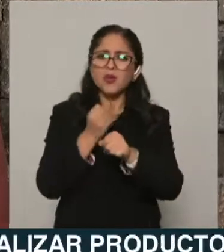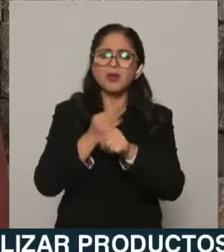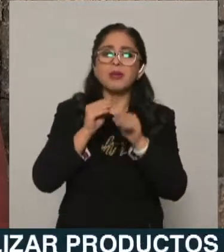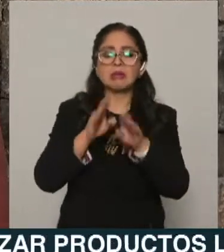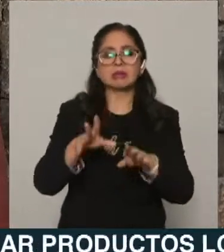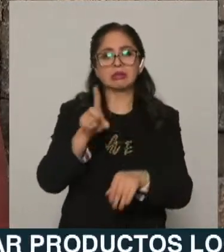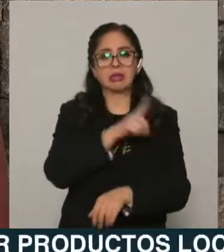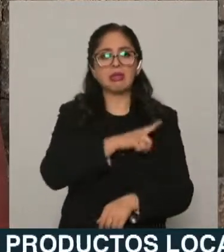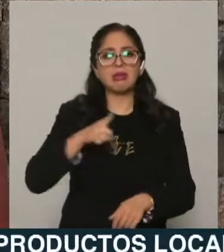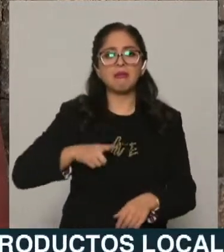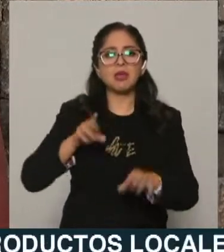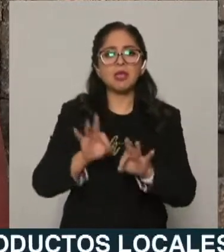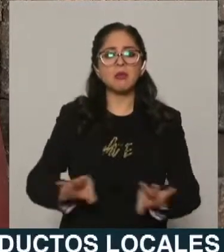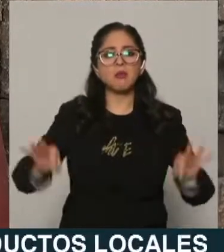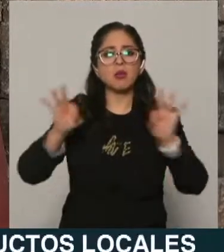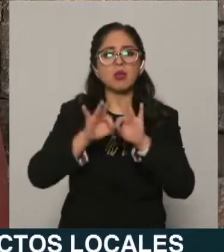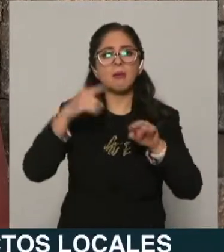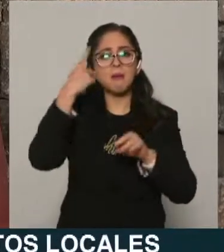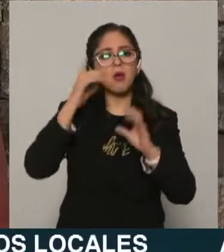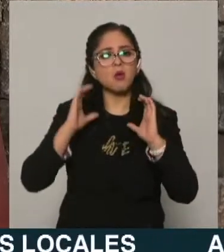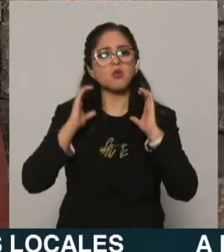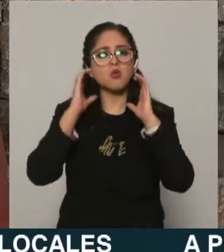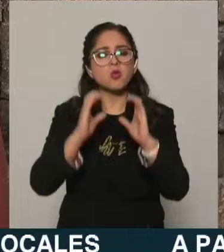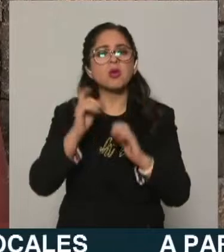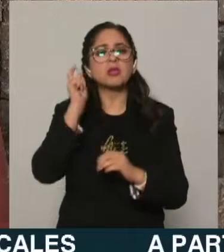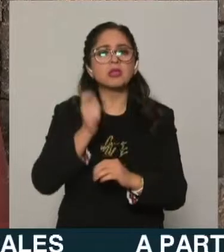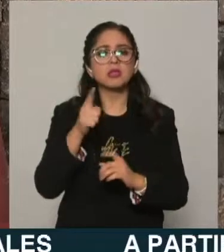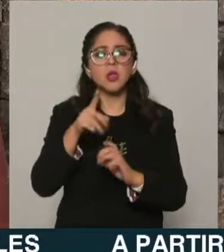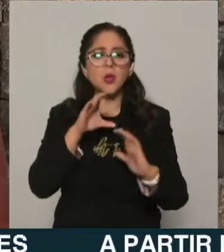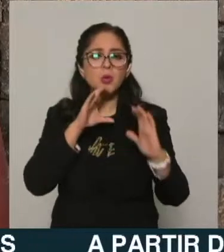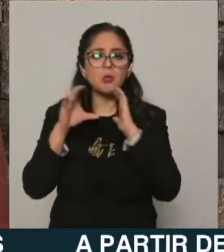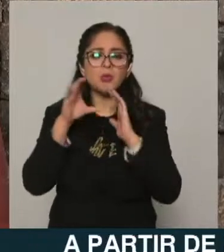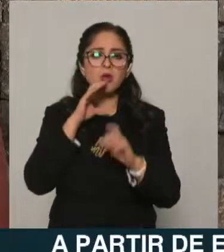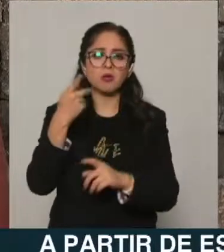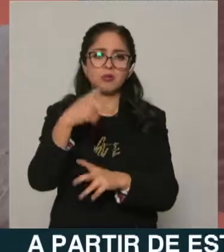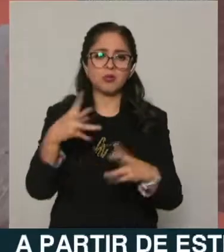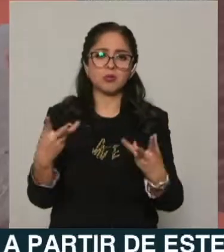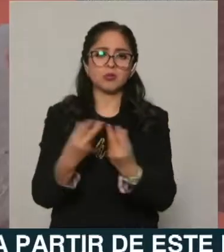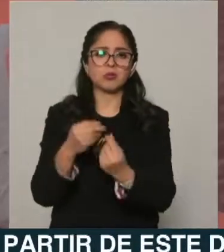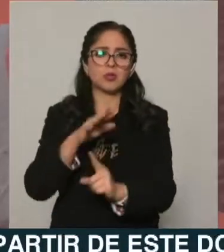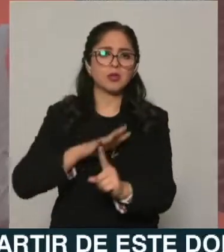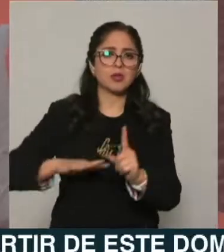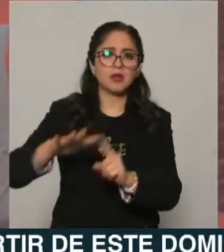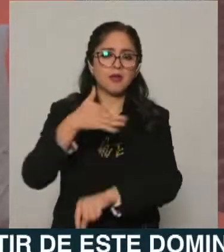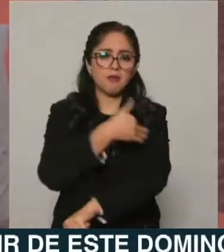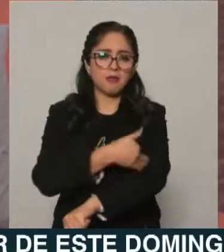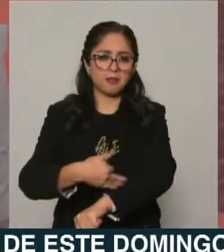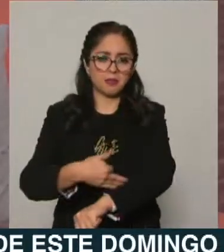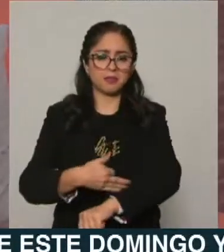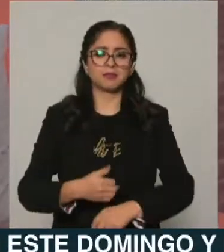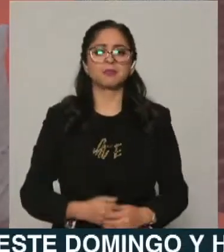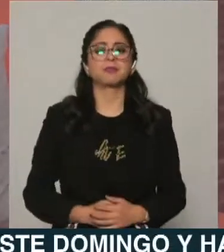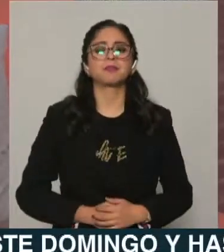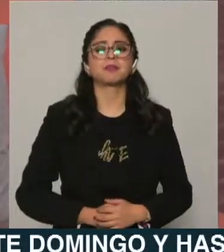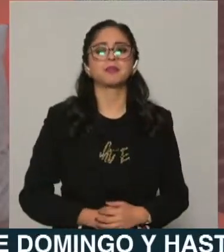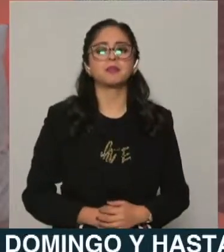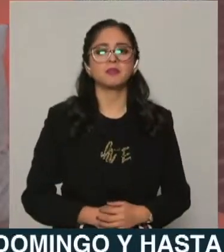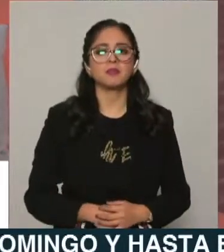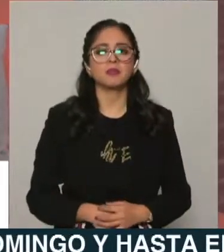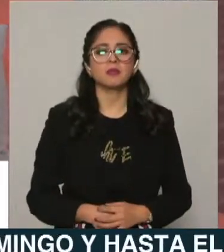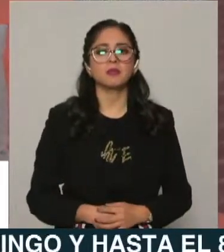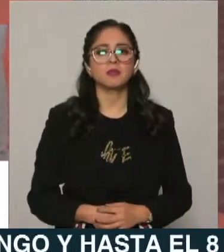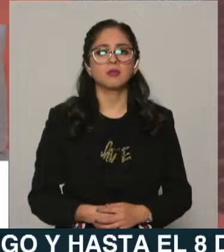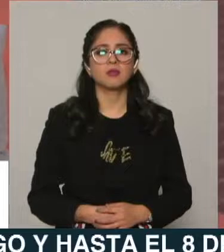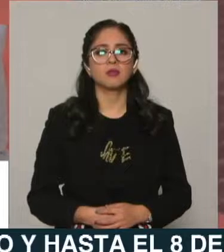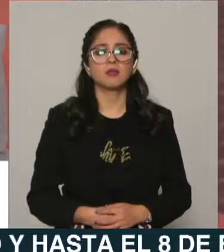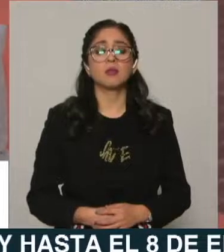la importancia por temas de seguridad que debe haber respecto a la comunicación en las familias. Mira, Alejandra, es un tema particularmente complejo porque